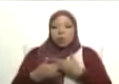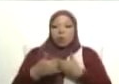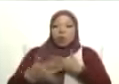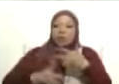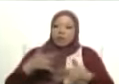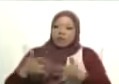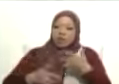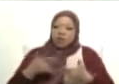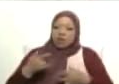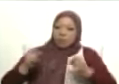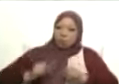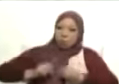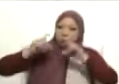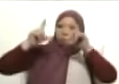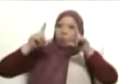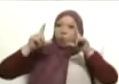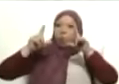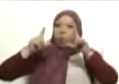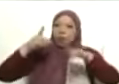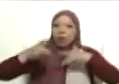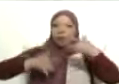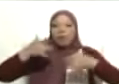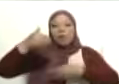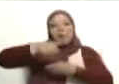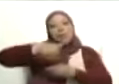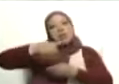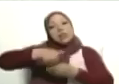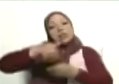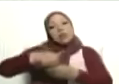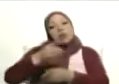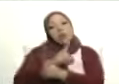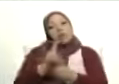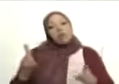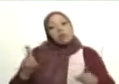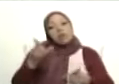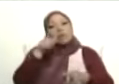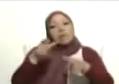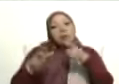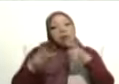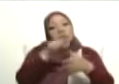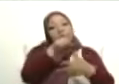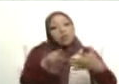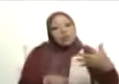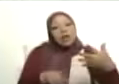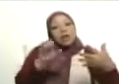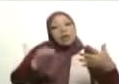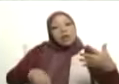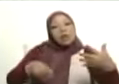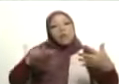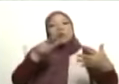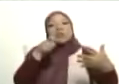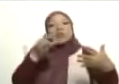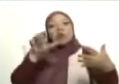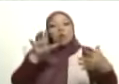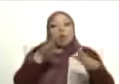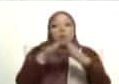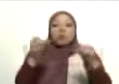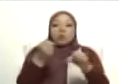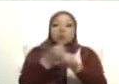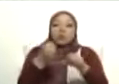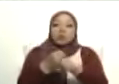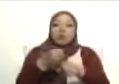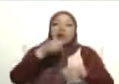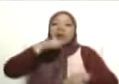acción, de esta jornada electoral, de consulta pública, de consulta en referéndum, bueno, quedó